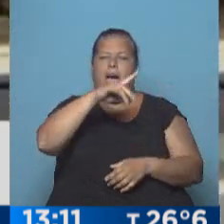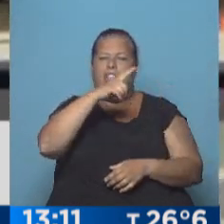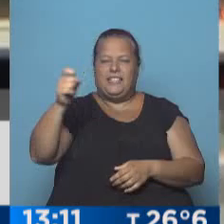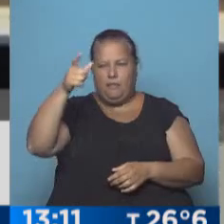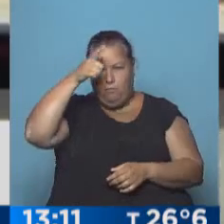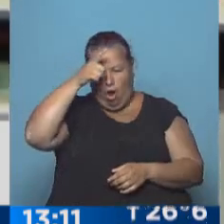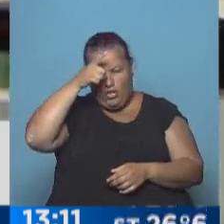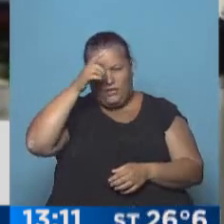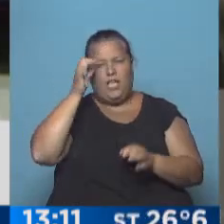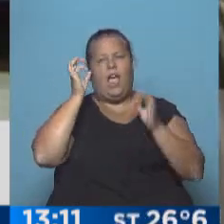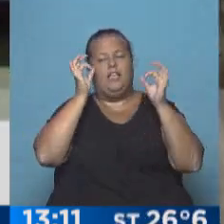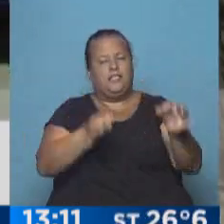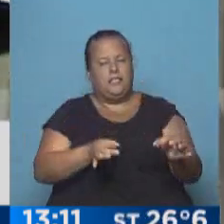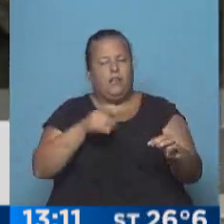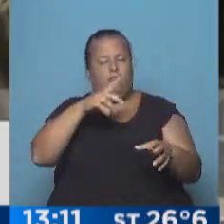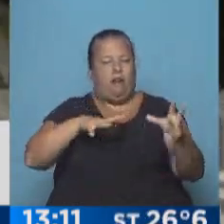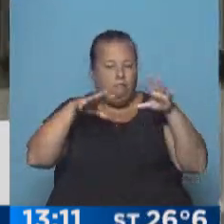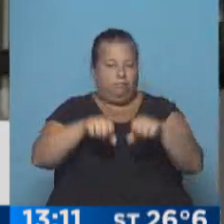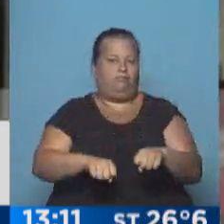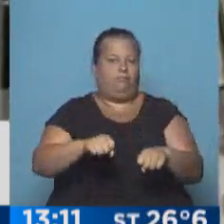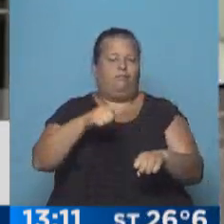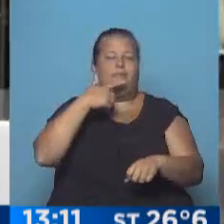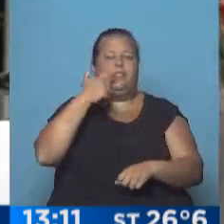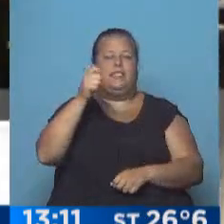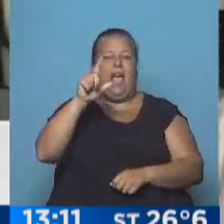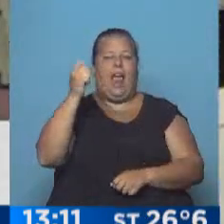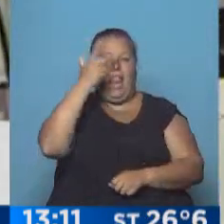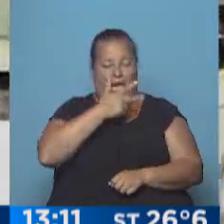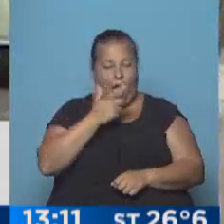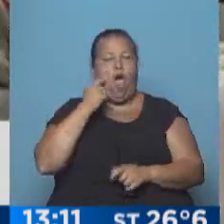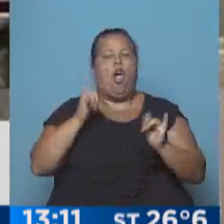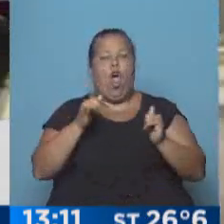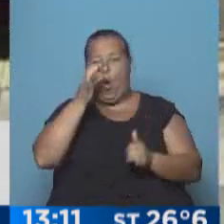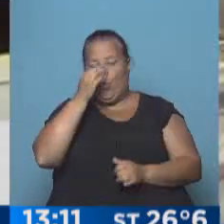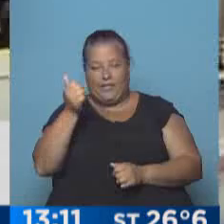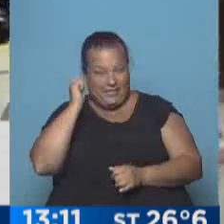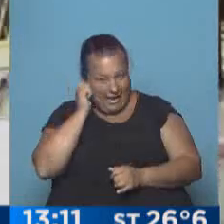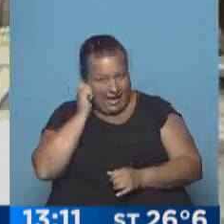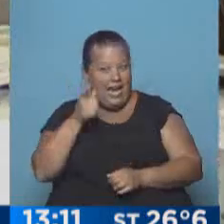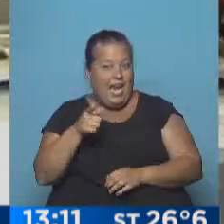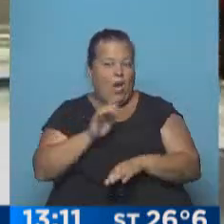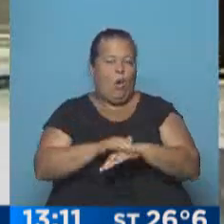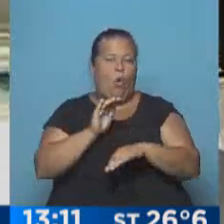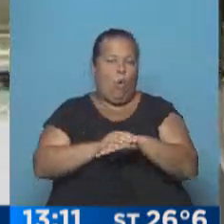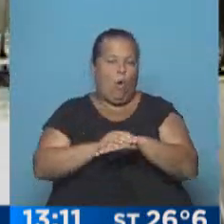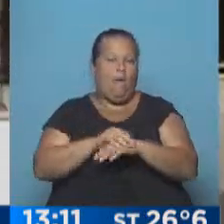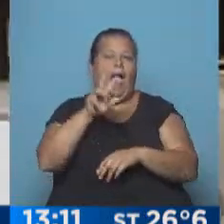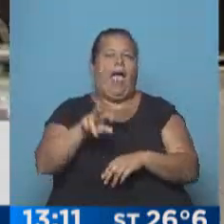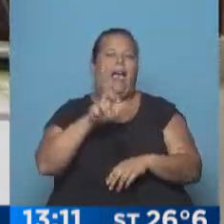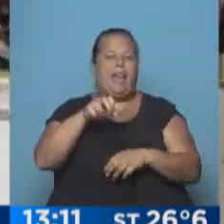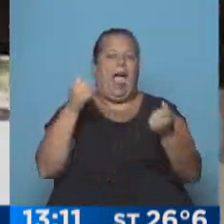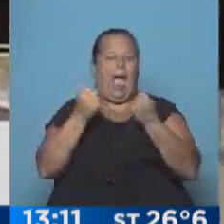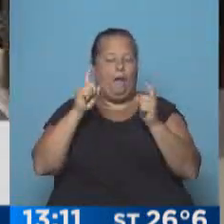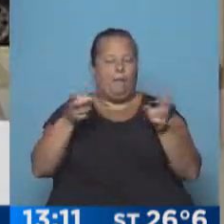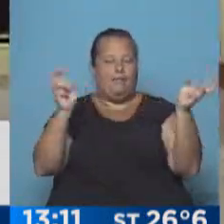de efectivos habrían atrapado a Salah Abdeslam, un joven de 26 años, señalado como el responsable de alquilar el auto